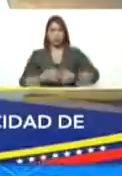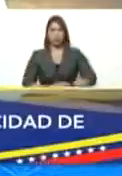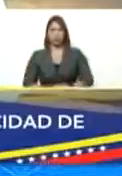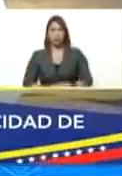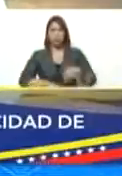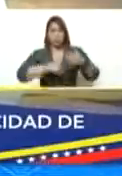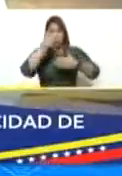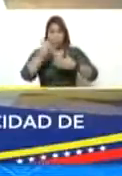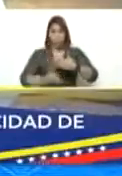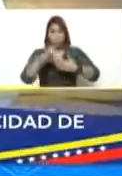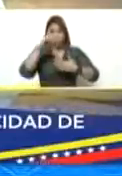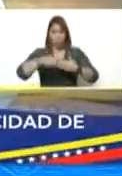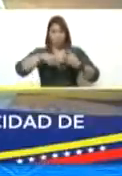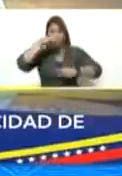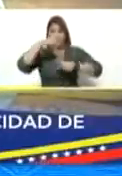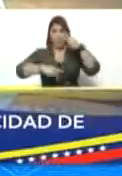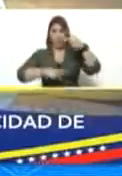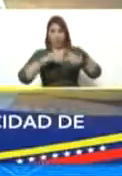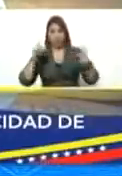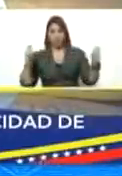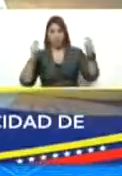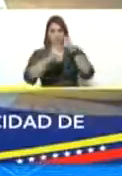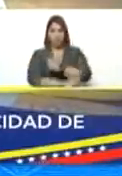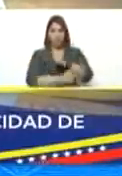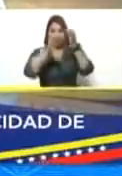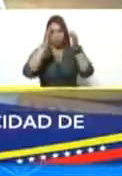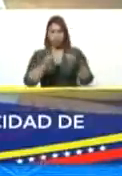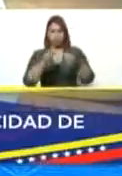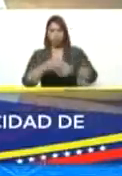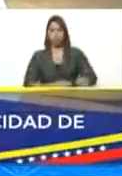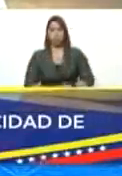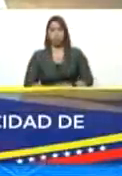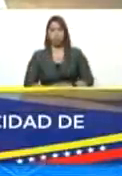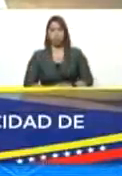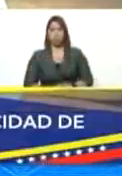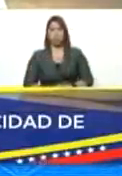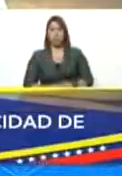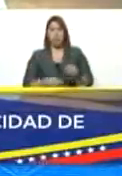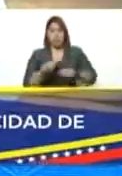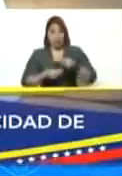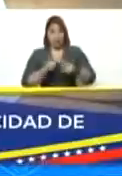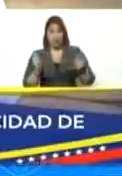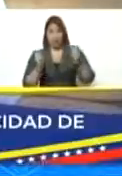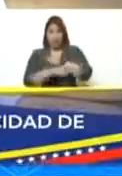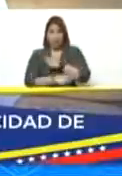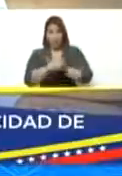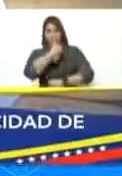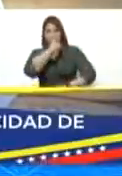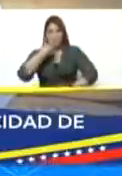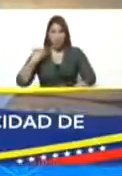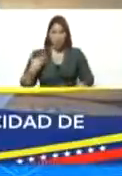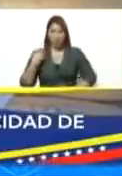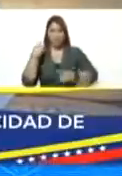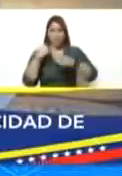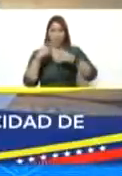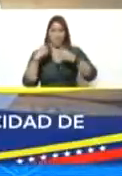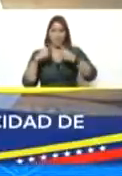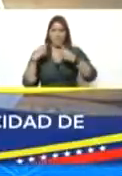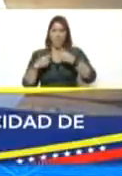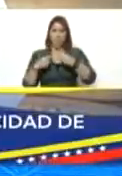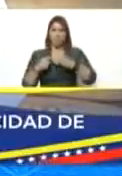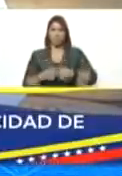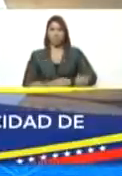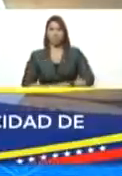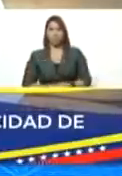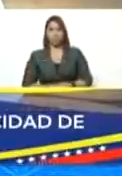proyectos, de los planes para transformar la realidad, para provocar cambio, para mejorar las cosas.